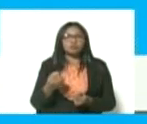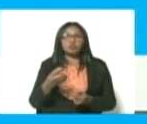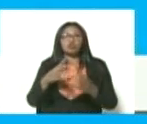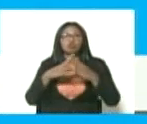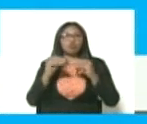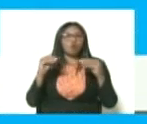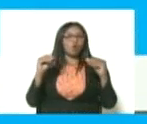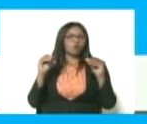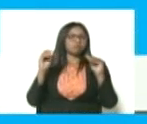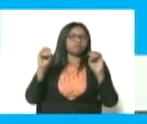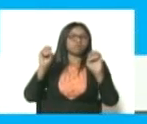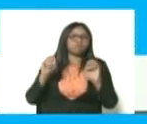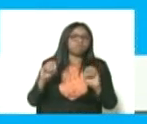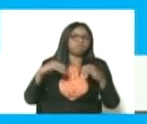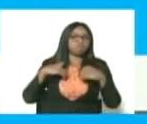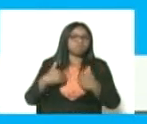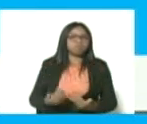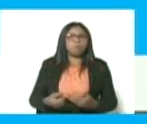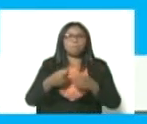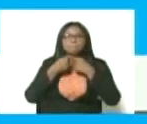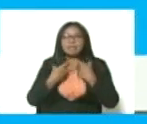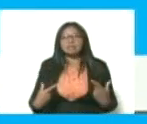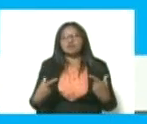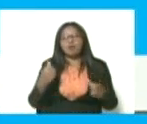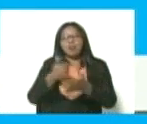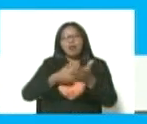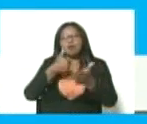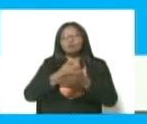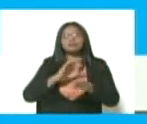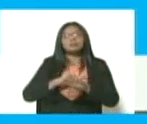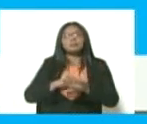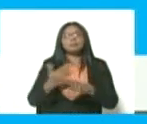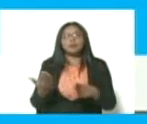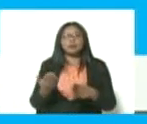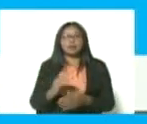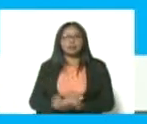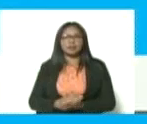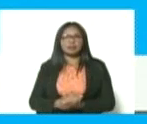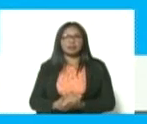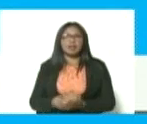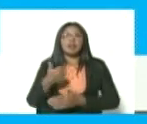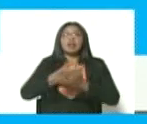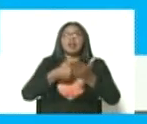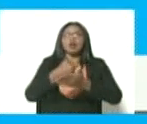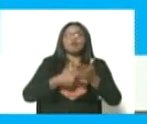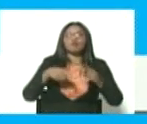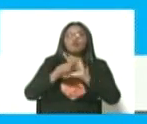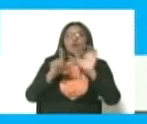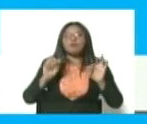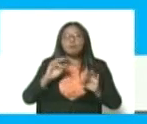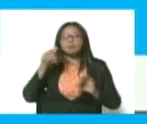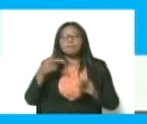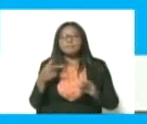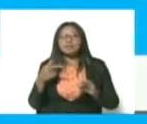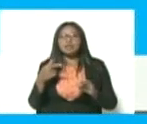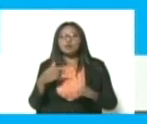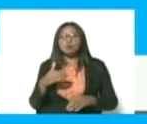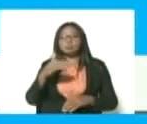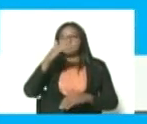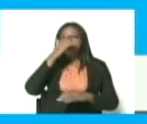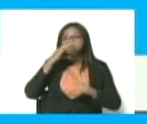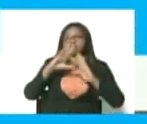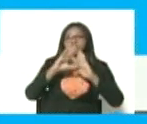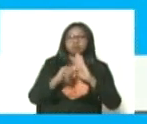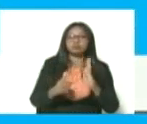fracasado. ¿Por qué han fracasado en su lucha contra el narcotráfico? ¿Tú sabes por qué? Porque en